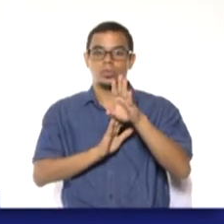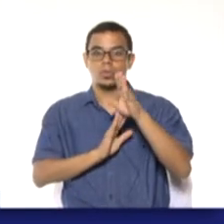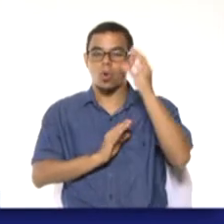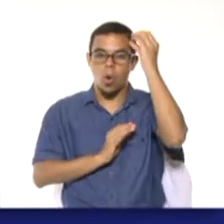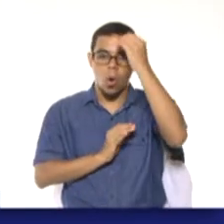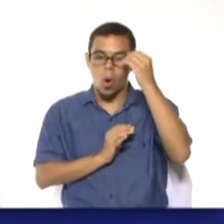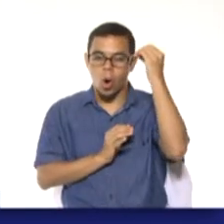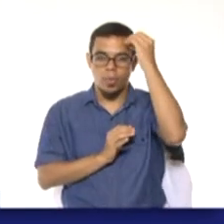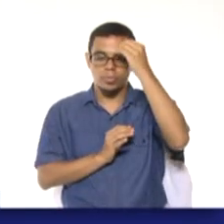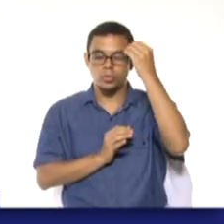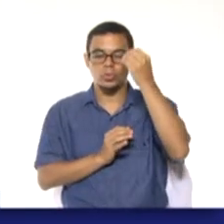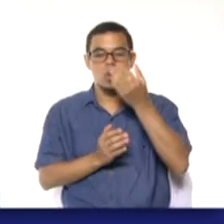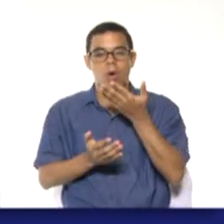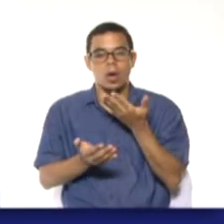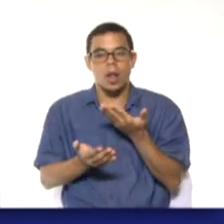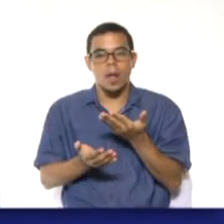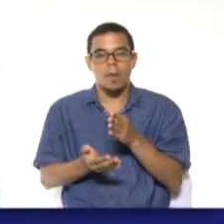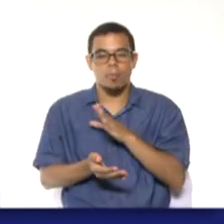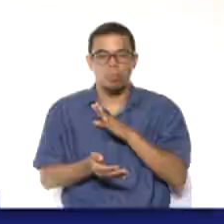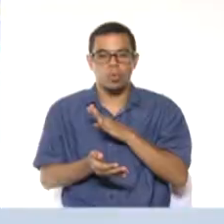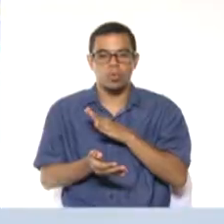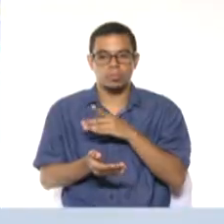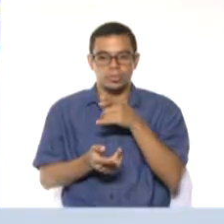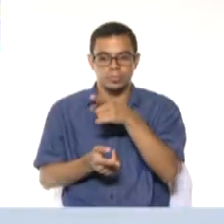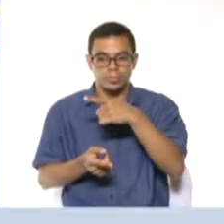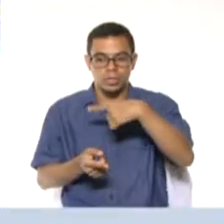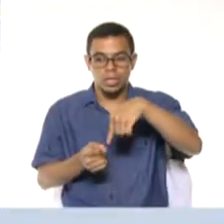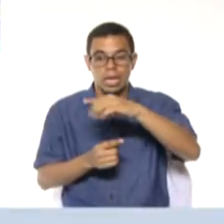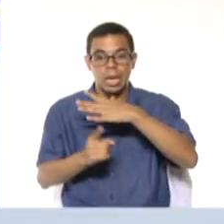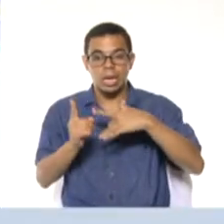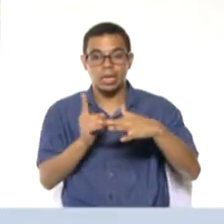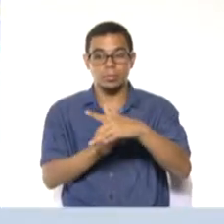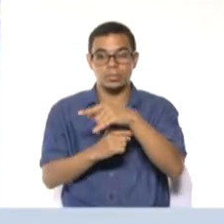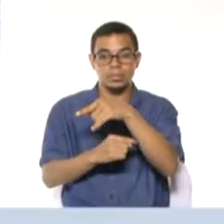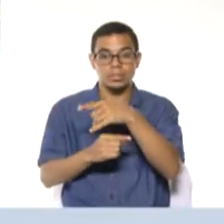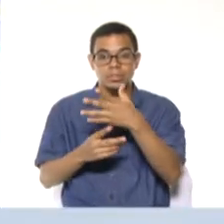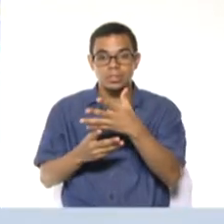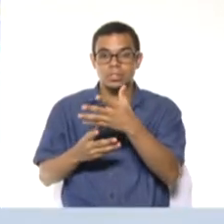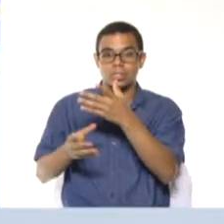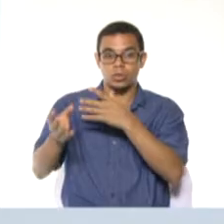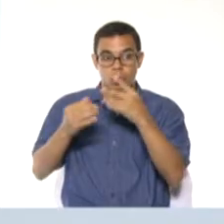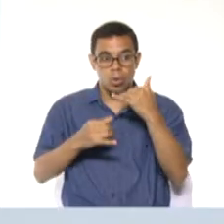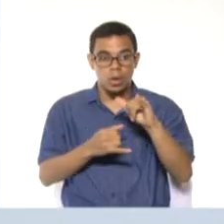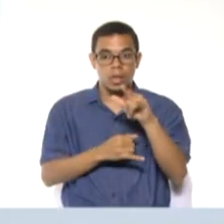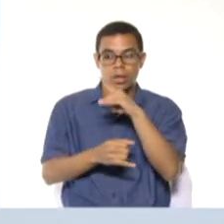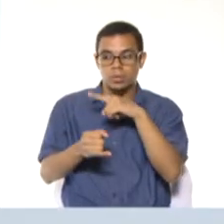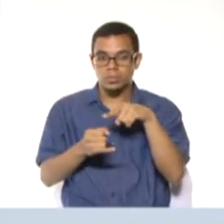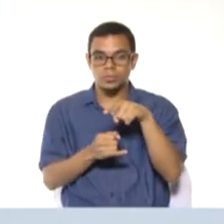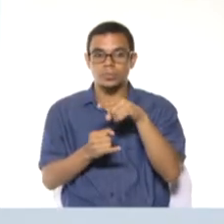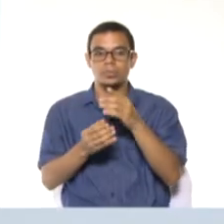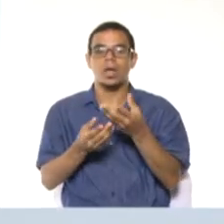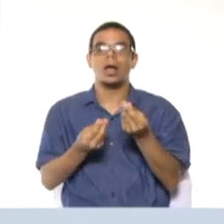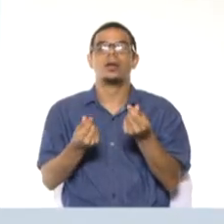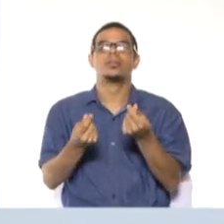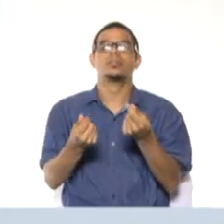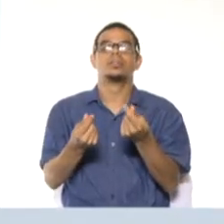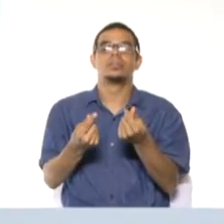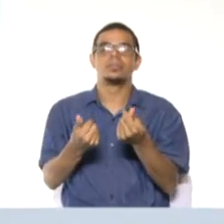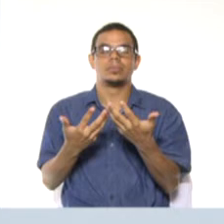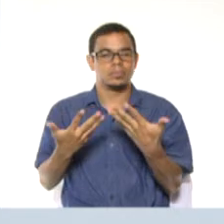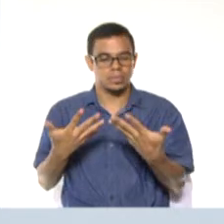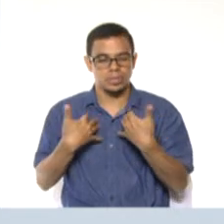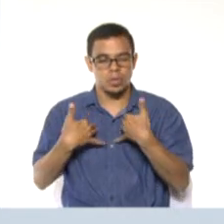Sabemos que desde la soberanía alimentaria, con lo que tenemos en el territorio, podemos desarrollar recetas innovadoras que pudiesen enriquecer